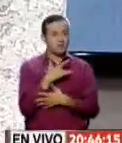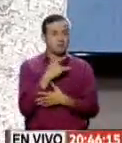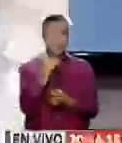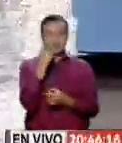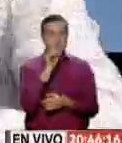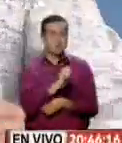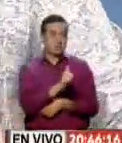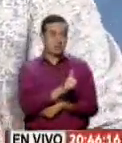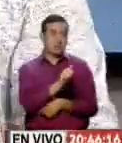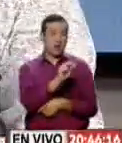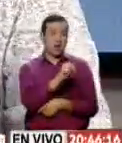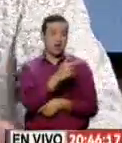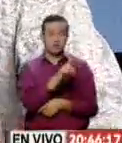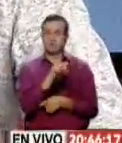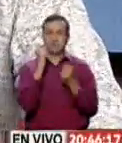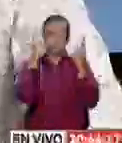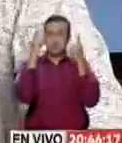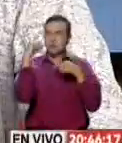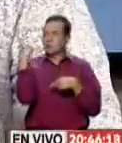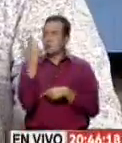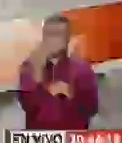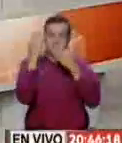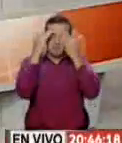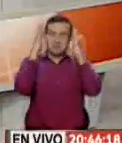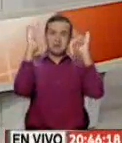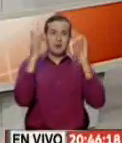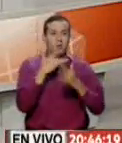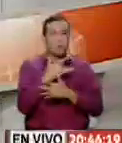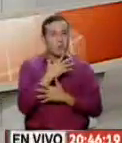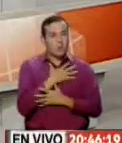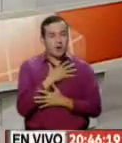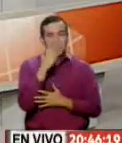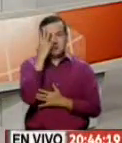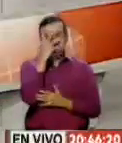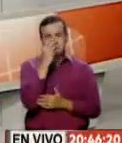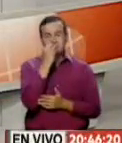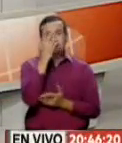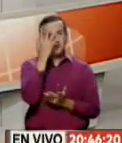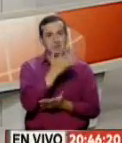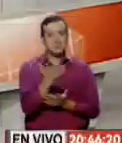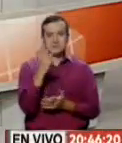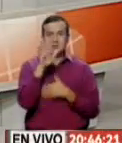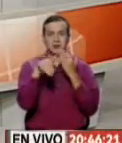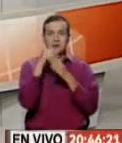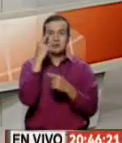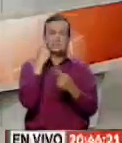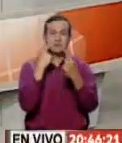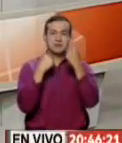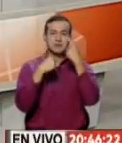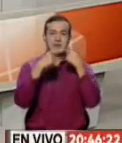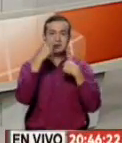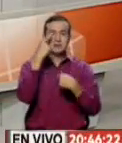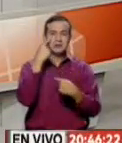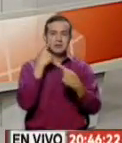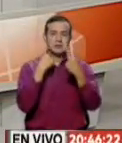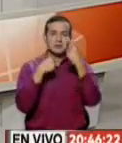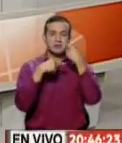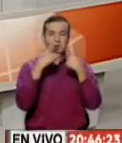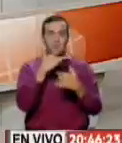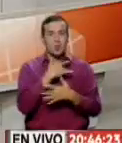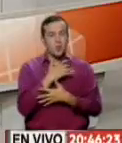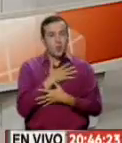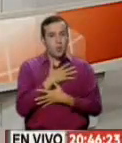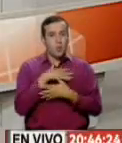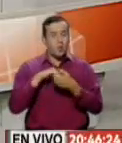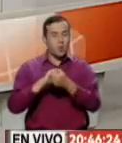vino de Ángel, nos sorprendió, nosotros no lo sabíamos, y fue muy, muy bonito porque hizo llorar a todo el mundo por la emoción, por la